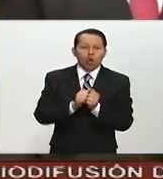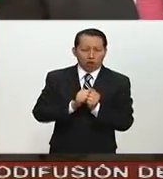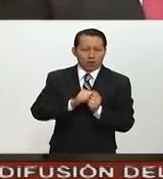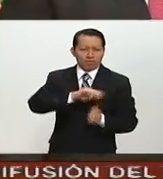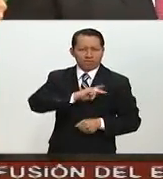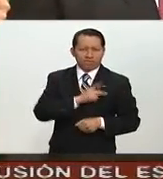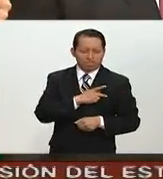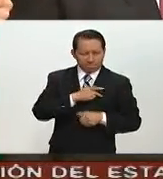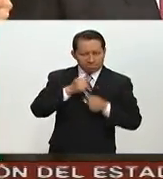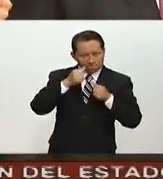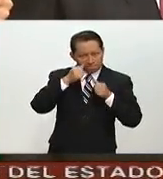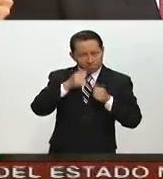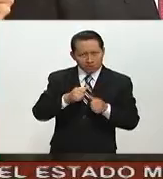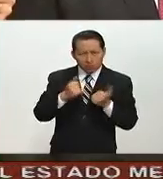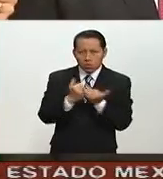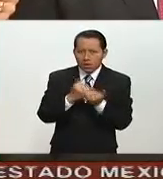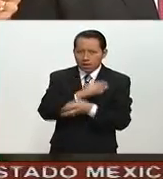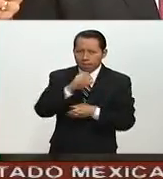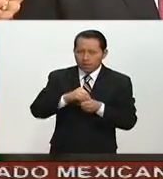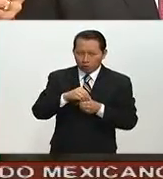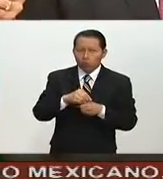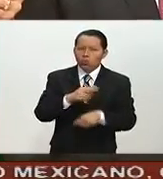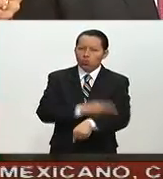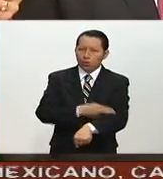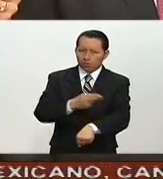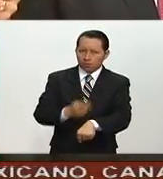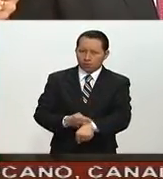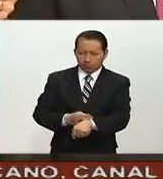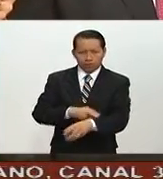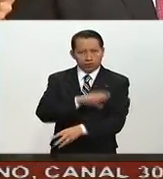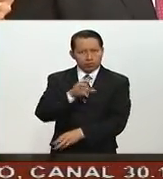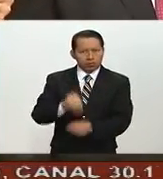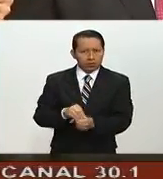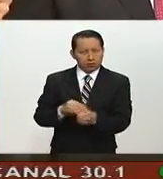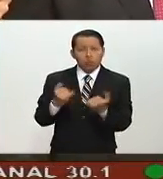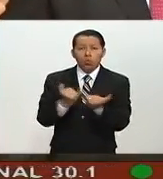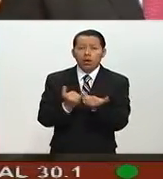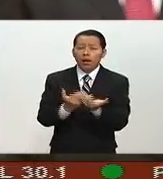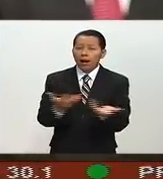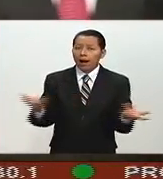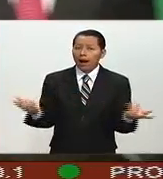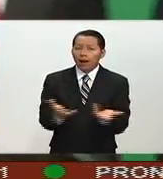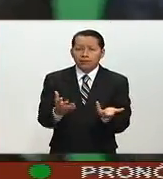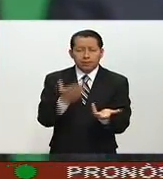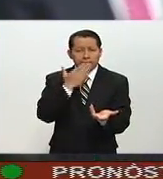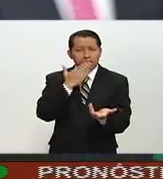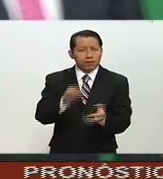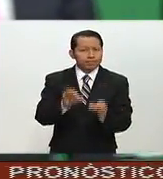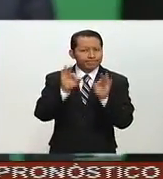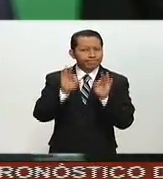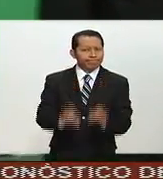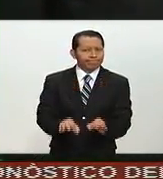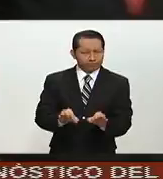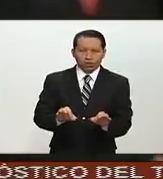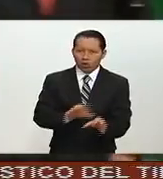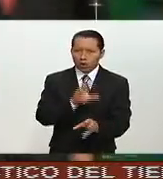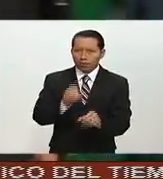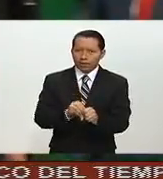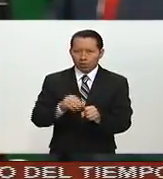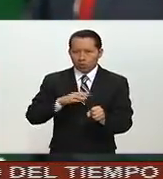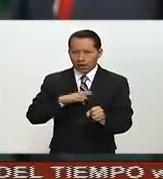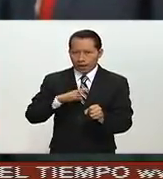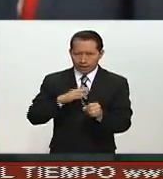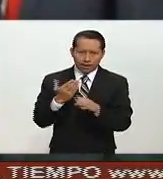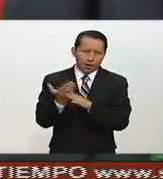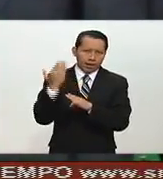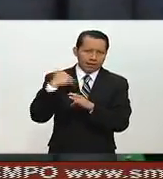lealtad, honradez, honestidad, eficacia y eficiencia, apegado a los principios de la